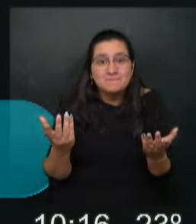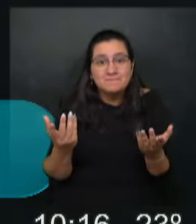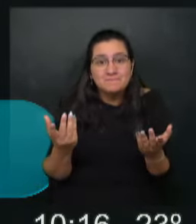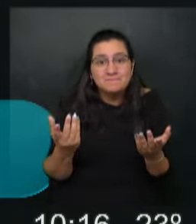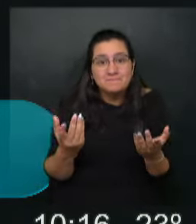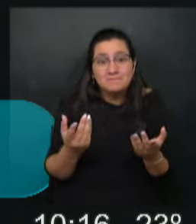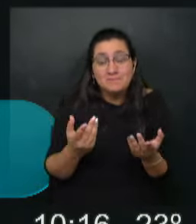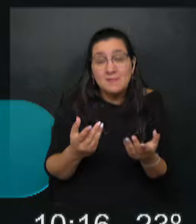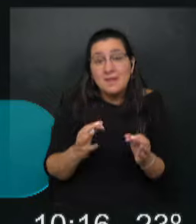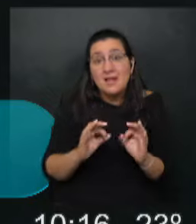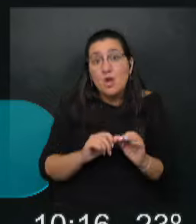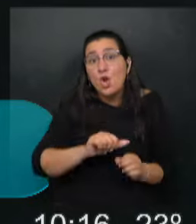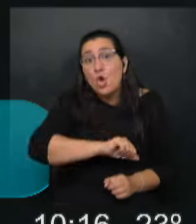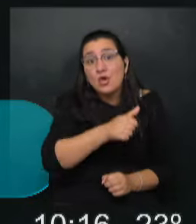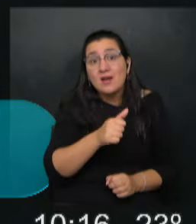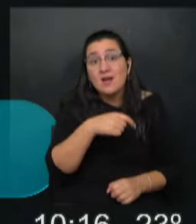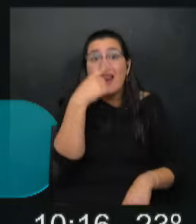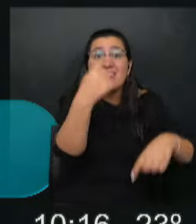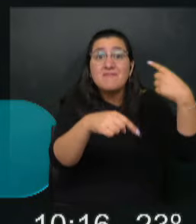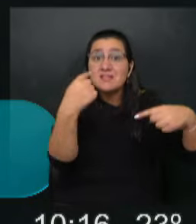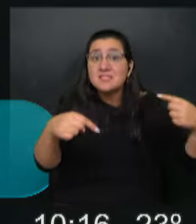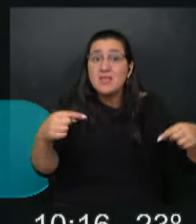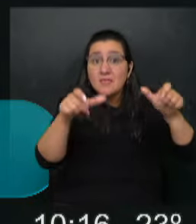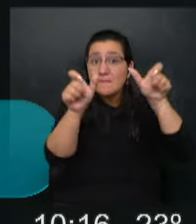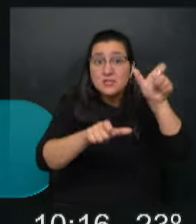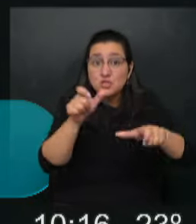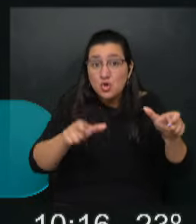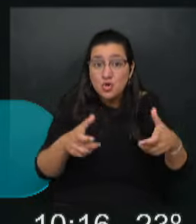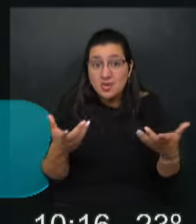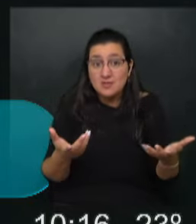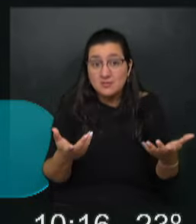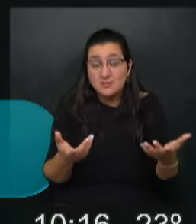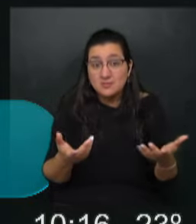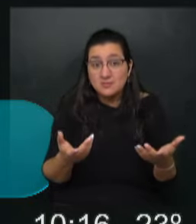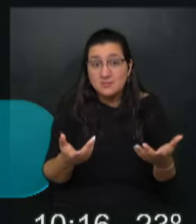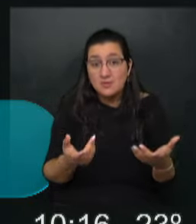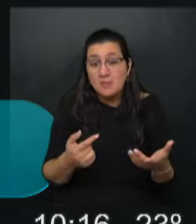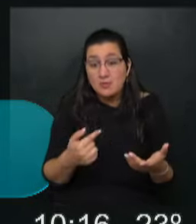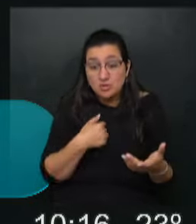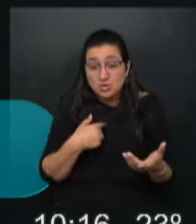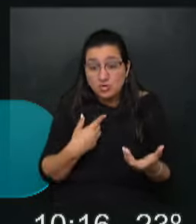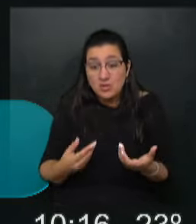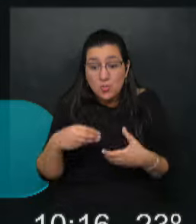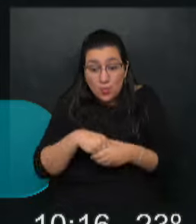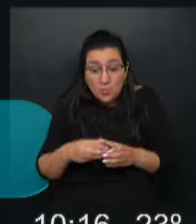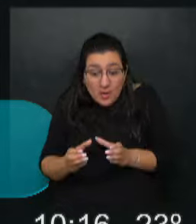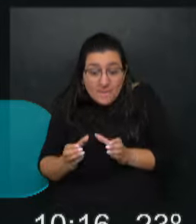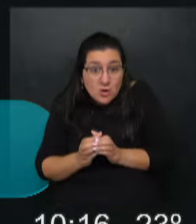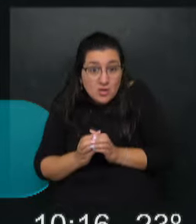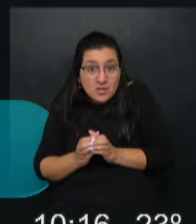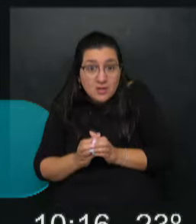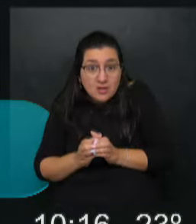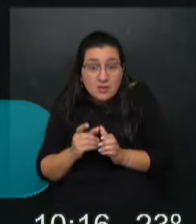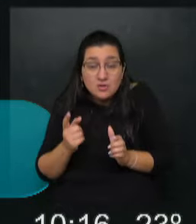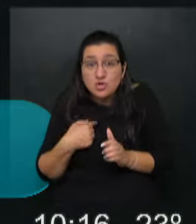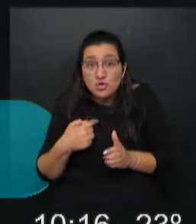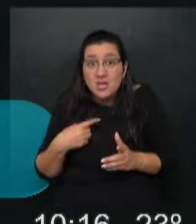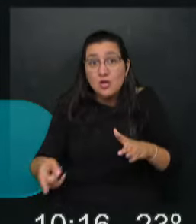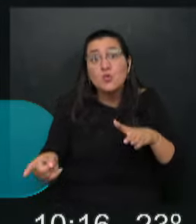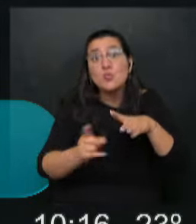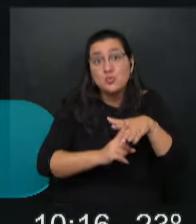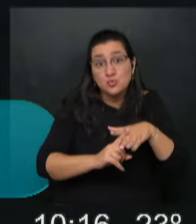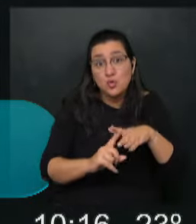a la diversidad de personas que constituyen una sociedad, siendo parte de una minoría, es incluyendo,